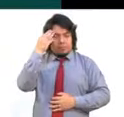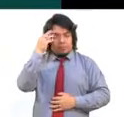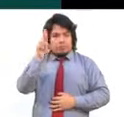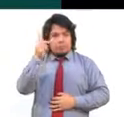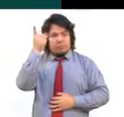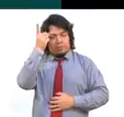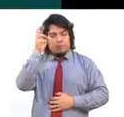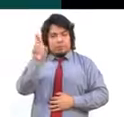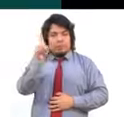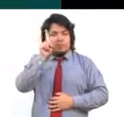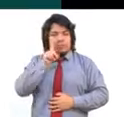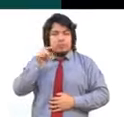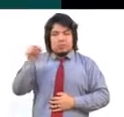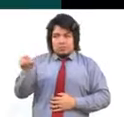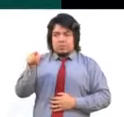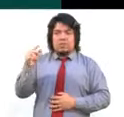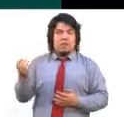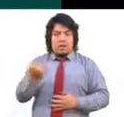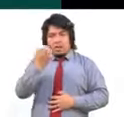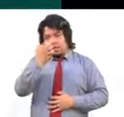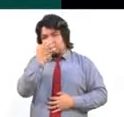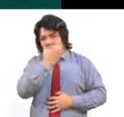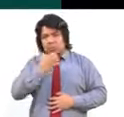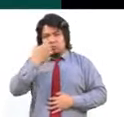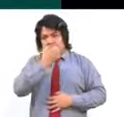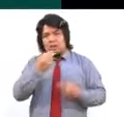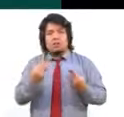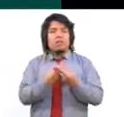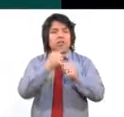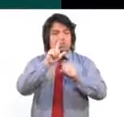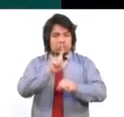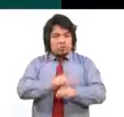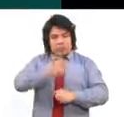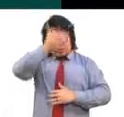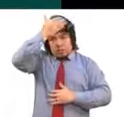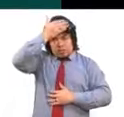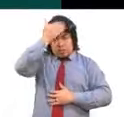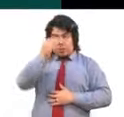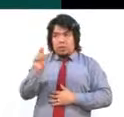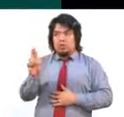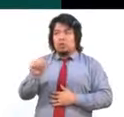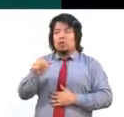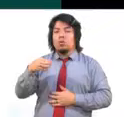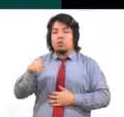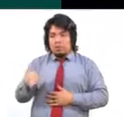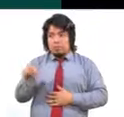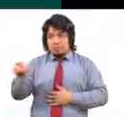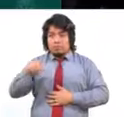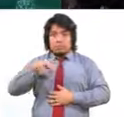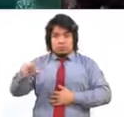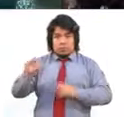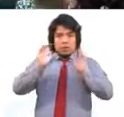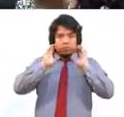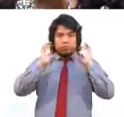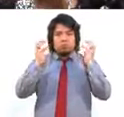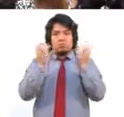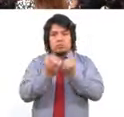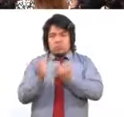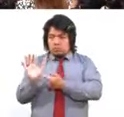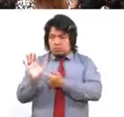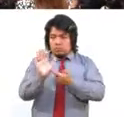de enfermería de la Escuela Nacional de Enfermería de la UNAM. En esa charla se expuso gráfica y puntualmente